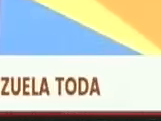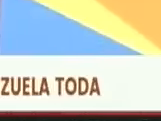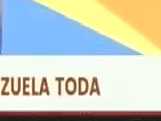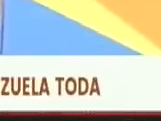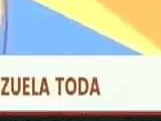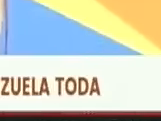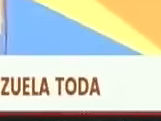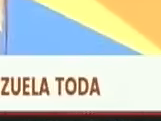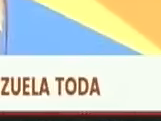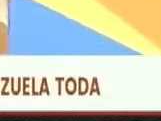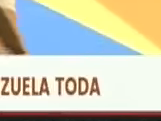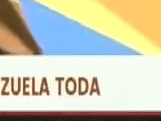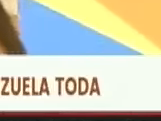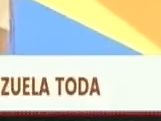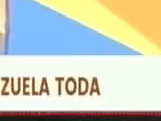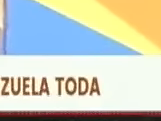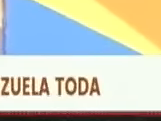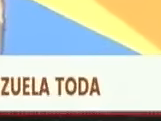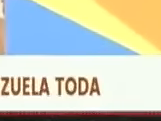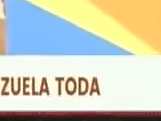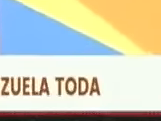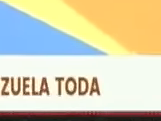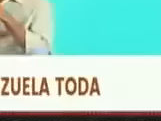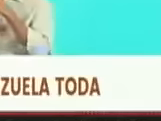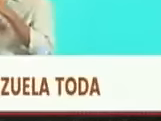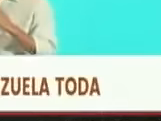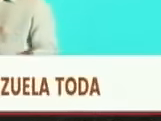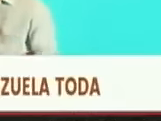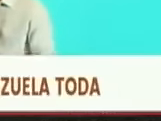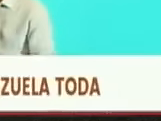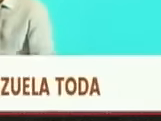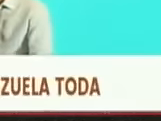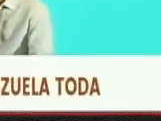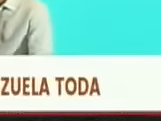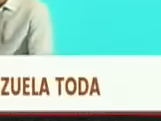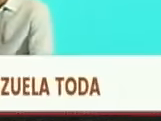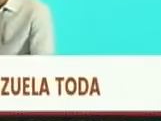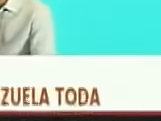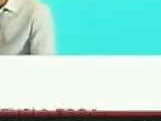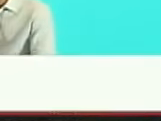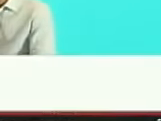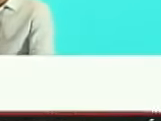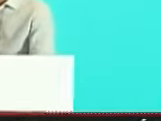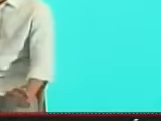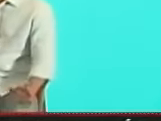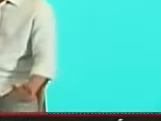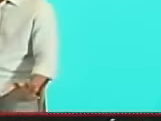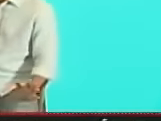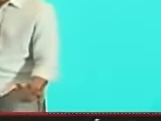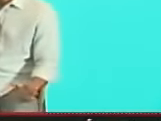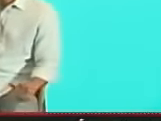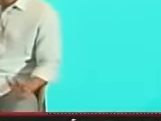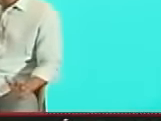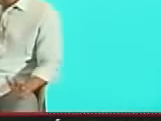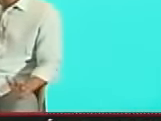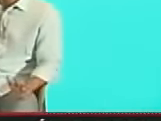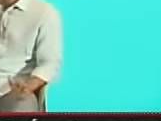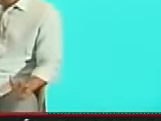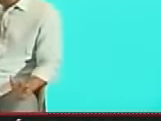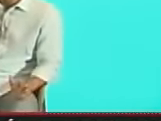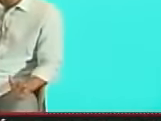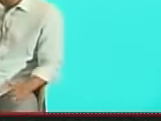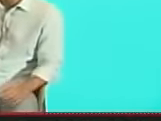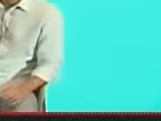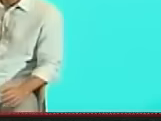sentimiento que nos queda cuando nos miramos que es de futuro bueno eh ayer el pueblo habló con muchísima Claridad de